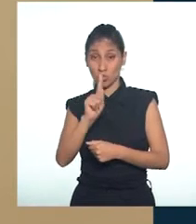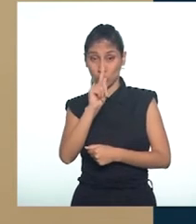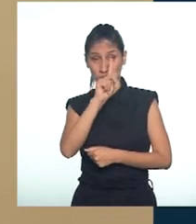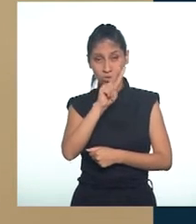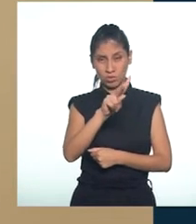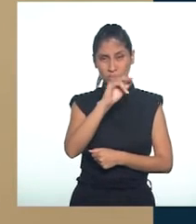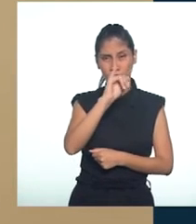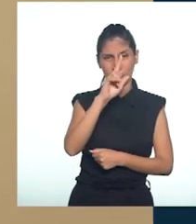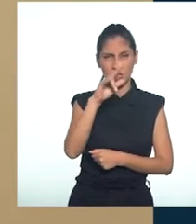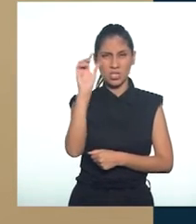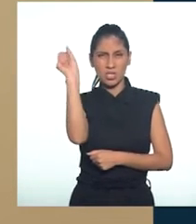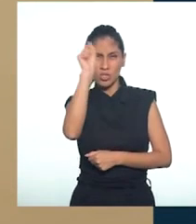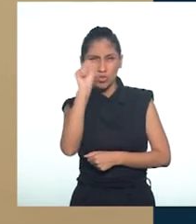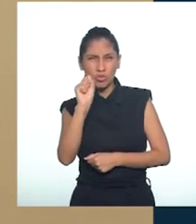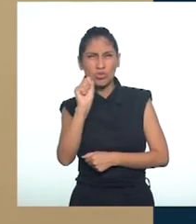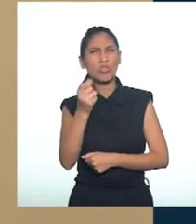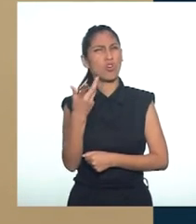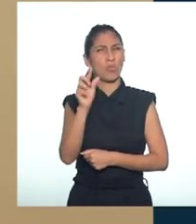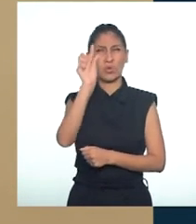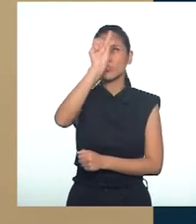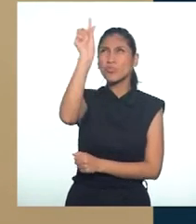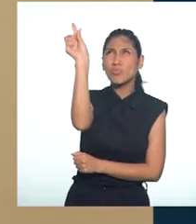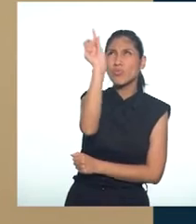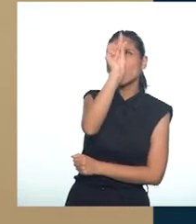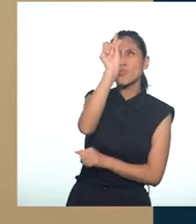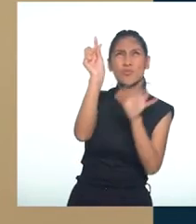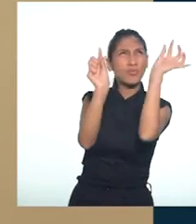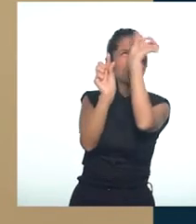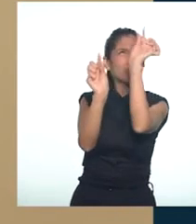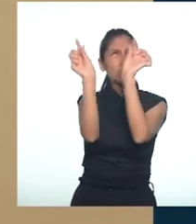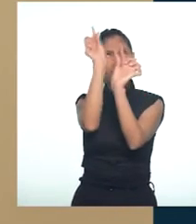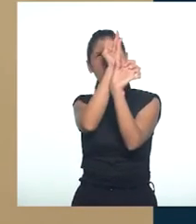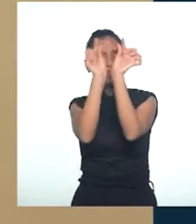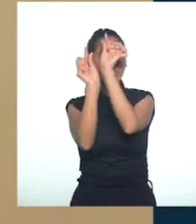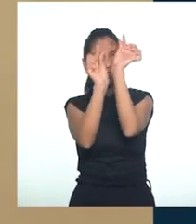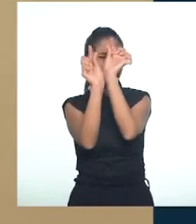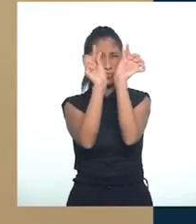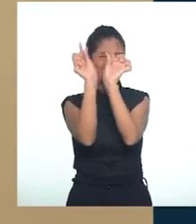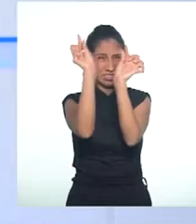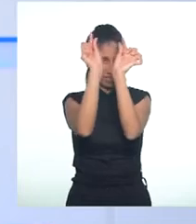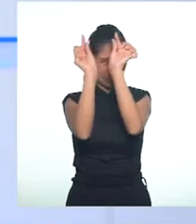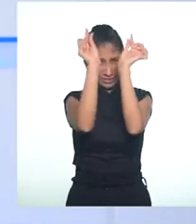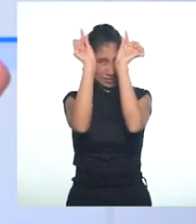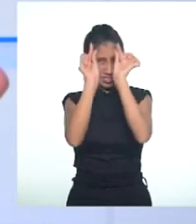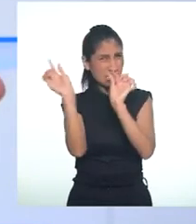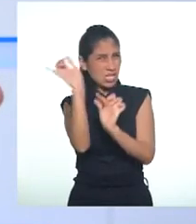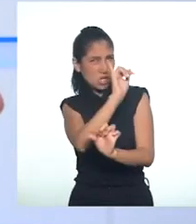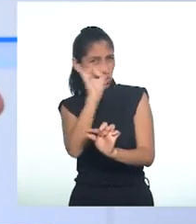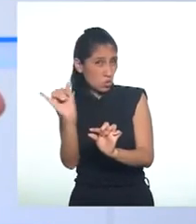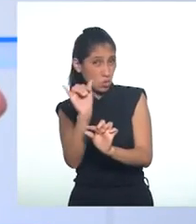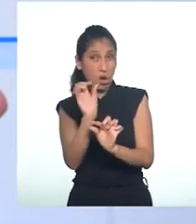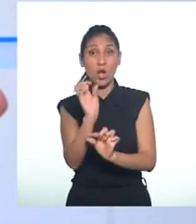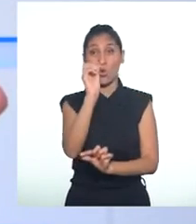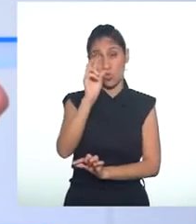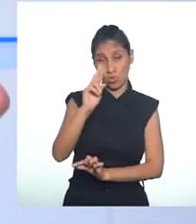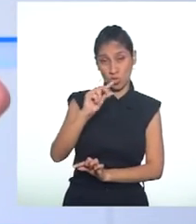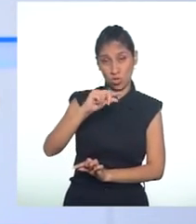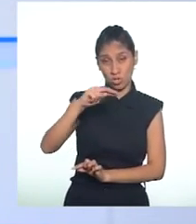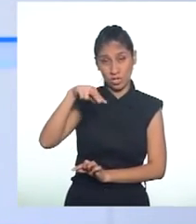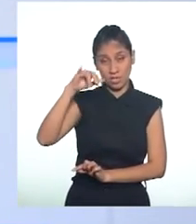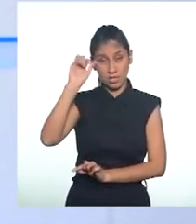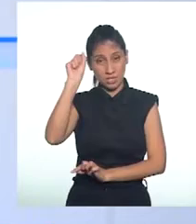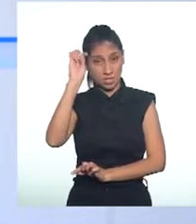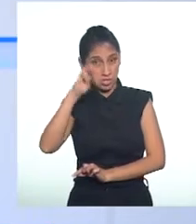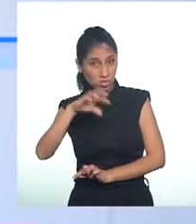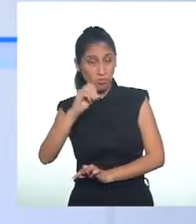agente infeccioso que está en el límite de lo que consideramos un organismo vivo. Eso es algo que escuché y siempre me